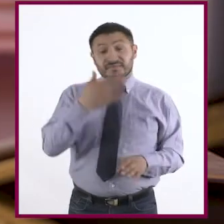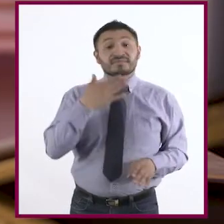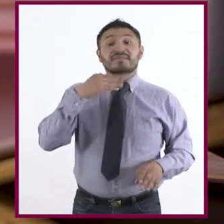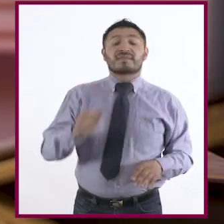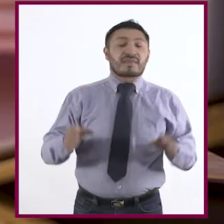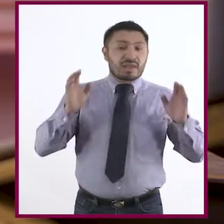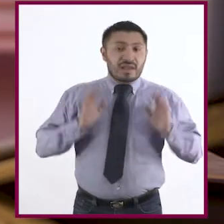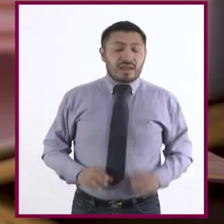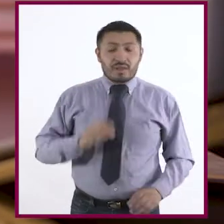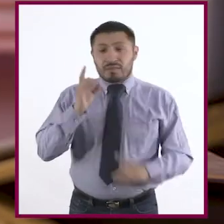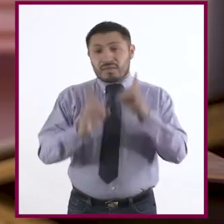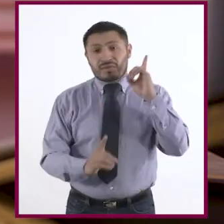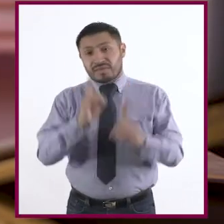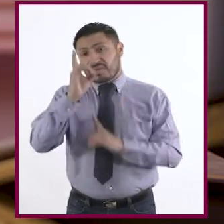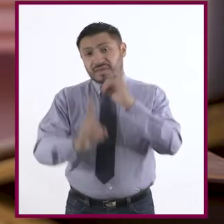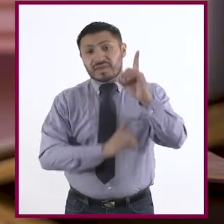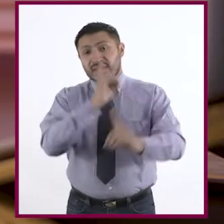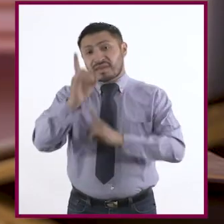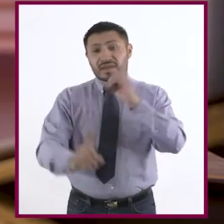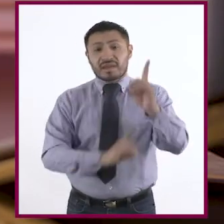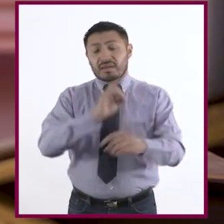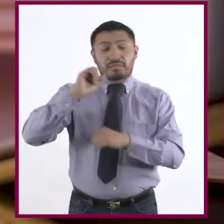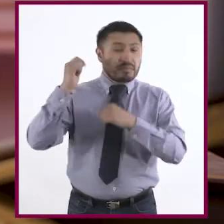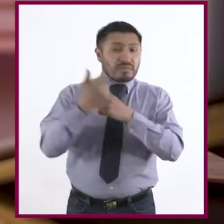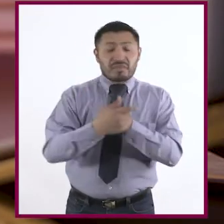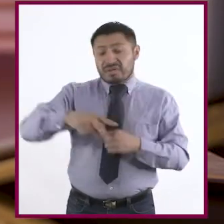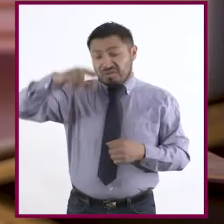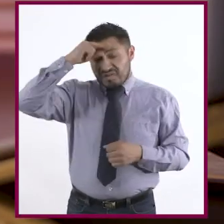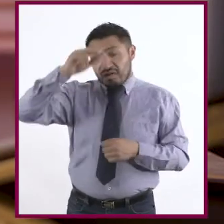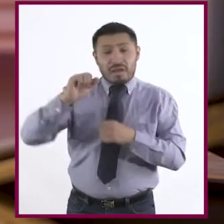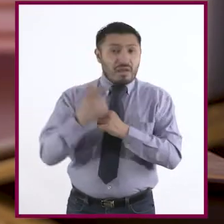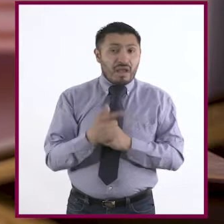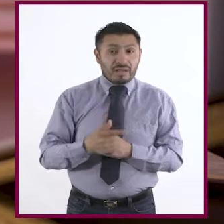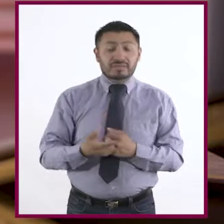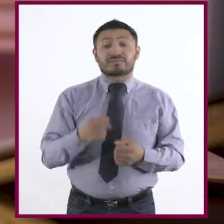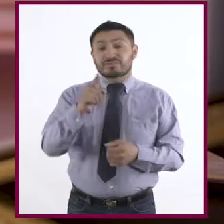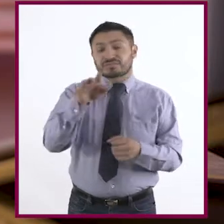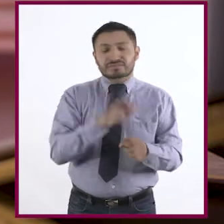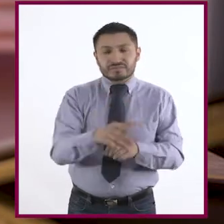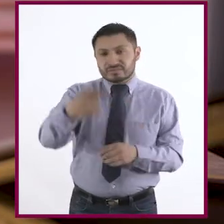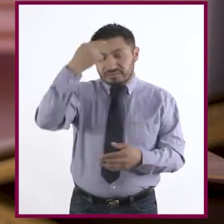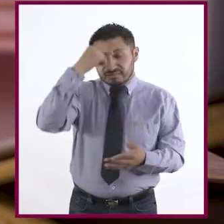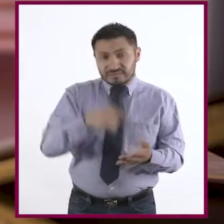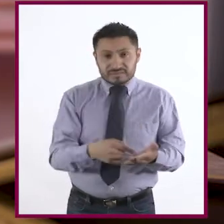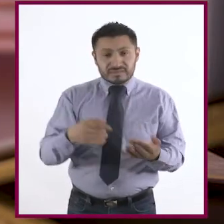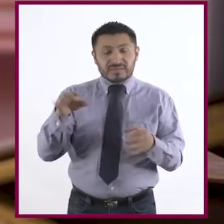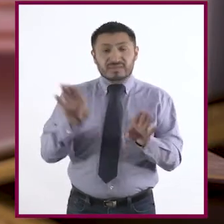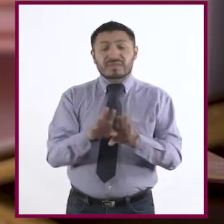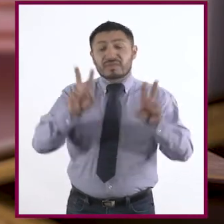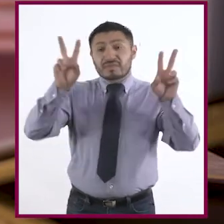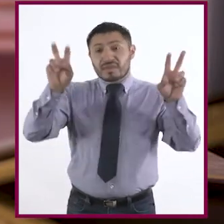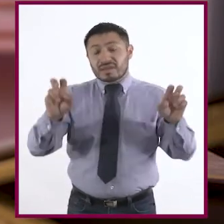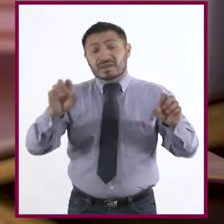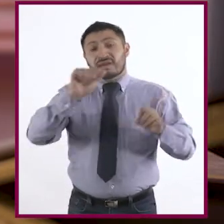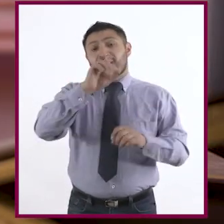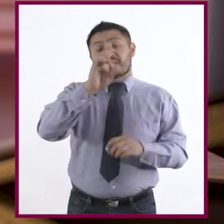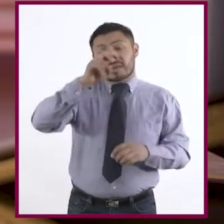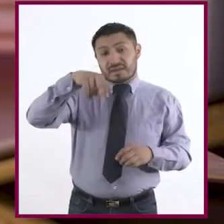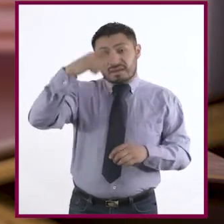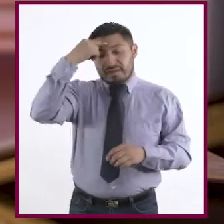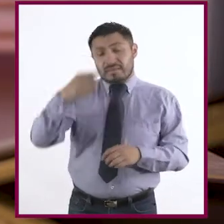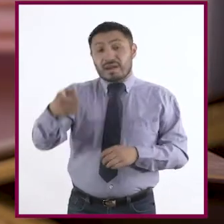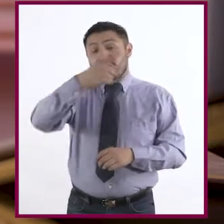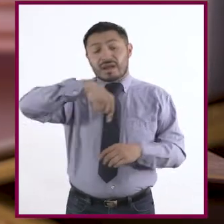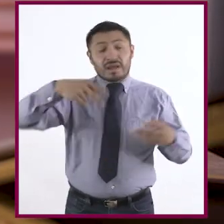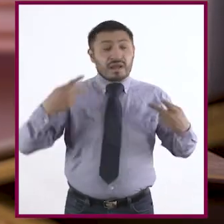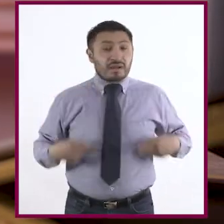cierto deporte o actividad artística. ¿Qué piensan de que los avances en la medicina y en la genética puedan intervenir para que una persona sea más apta o